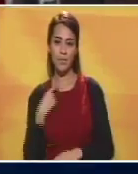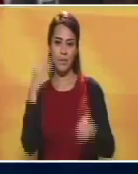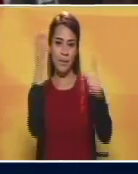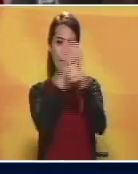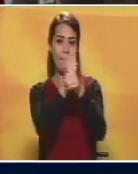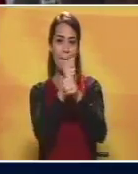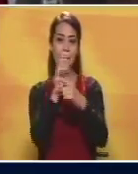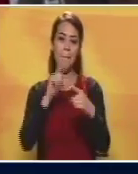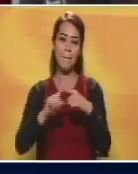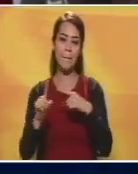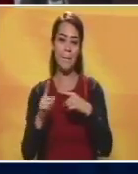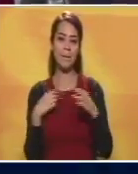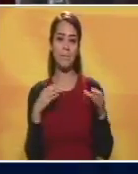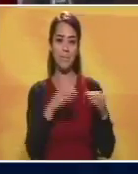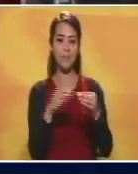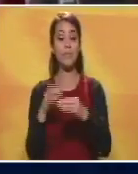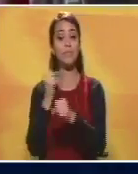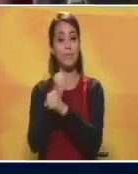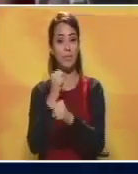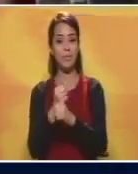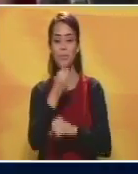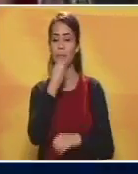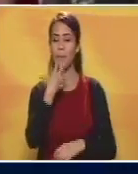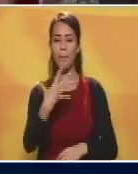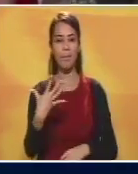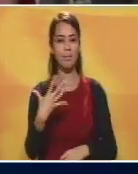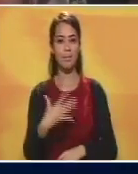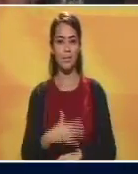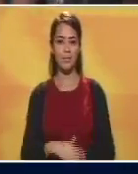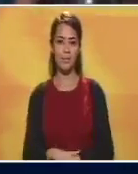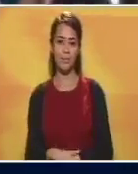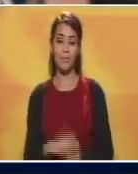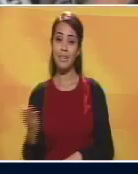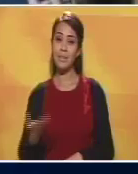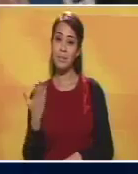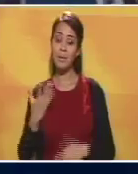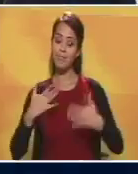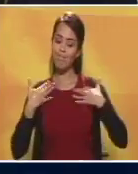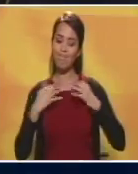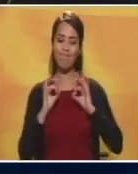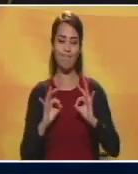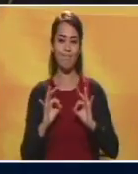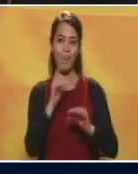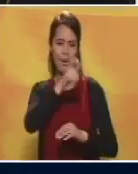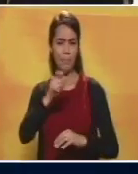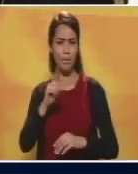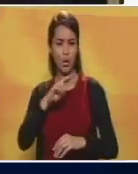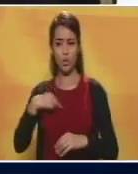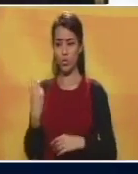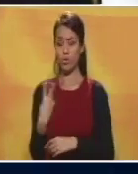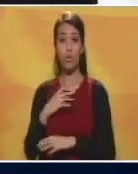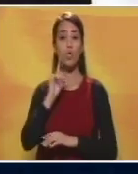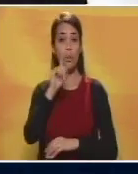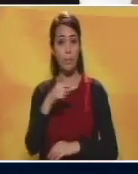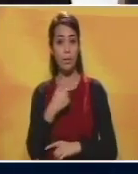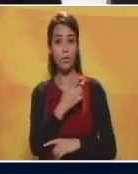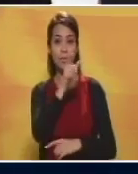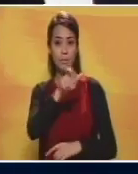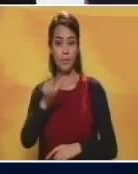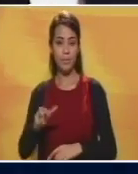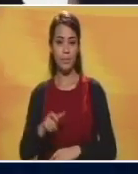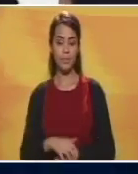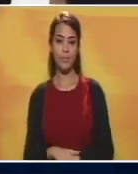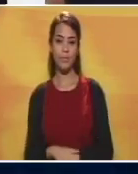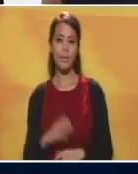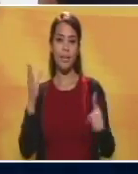lograr. Pero tenemos un equipo de trabajo maravilloso y lo más importante, tenemos las ganas de la gente, no solamente nosotros, las ganas de la gente